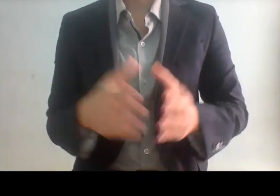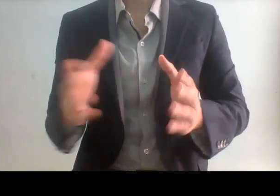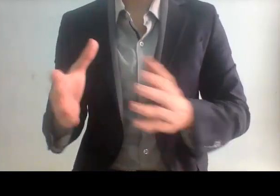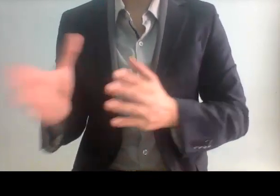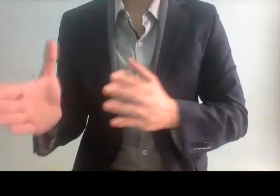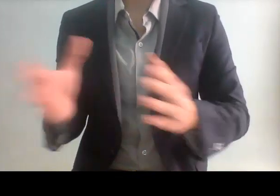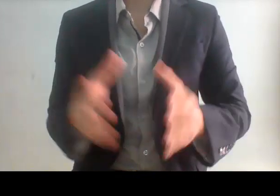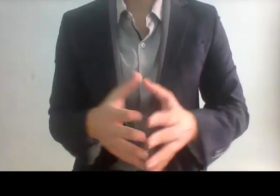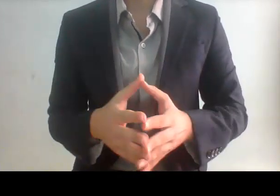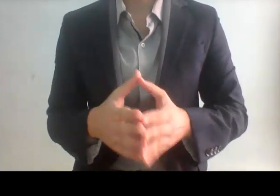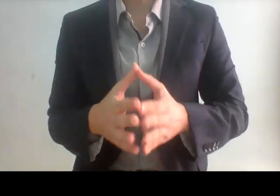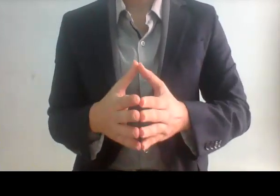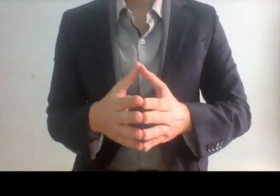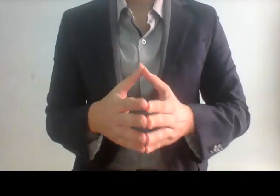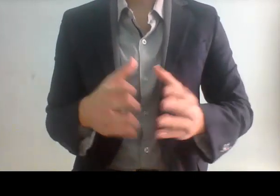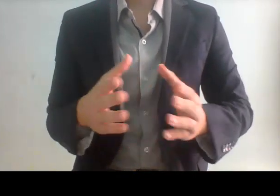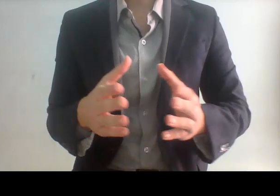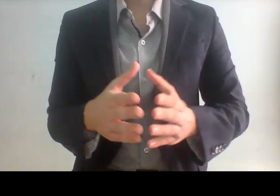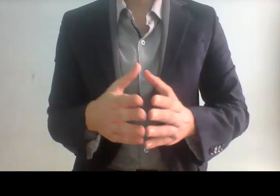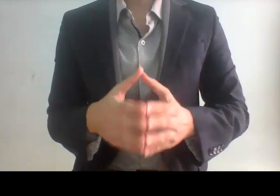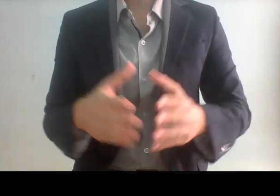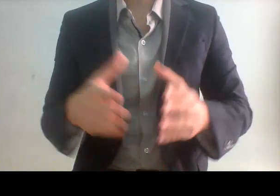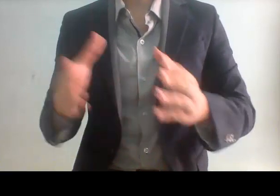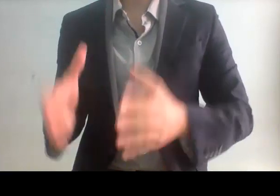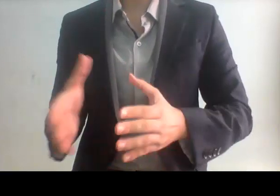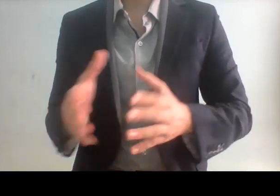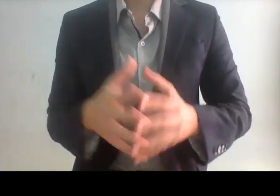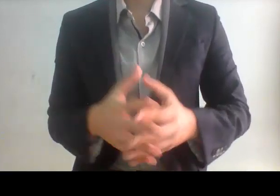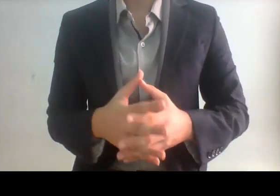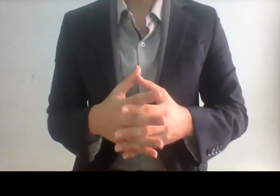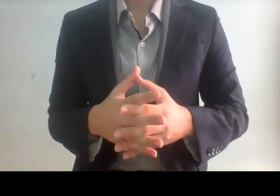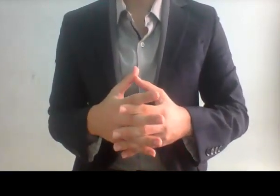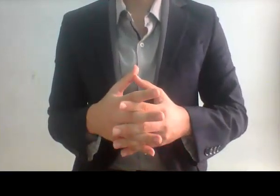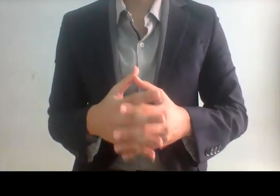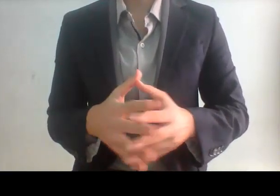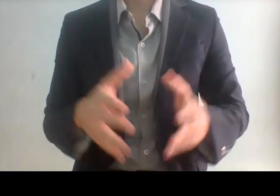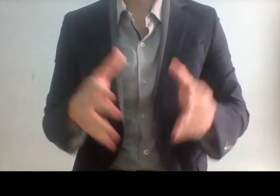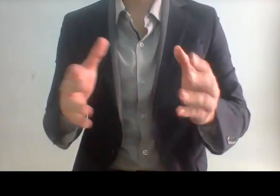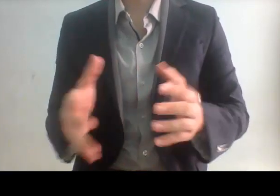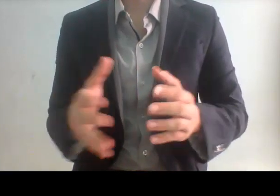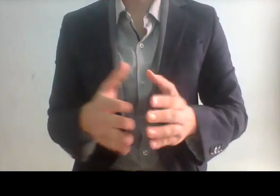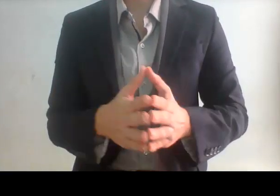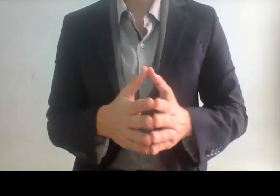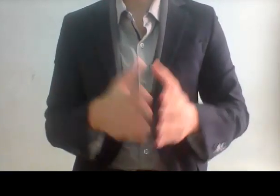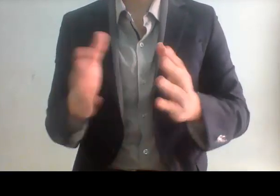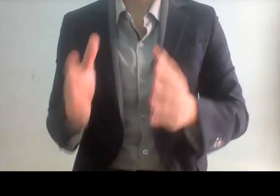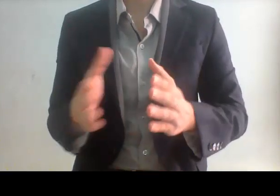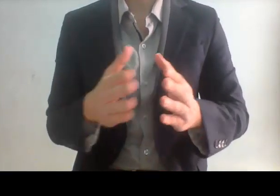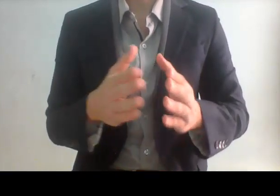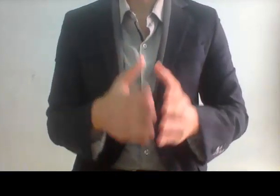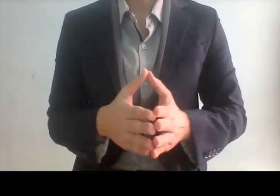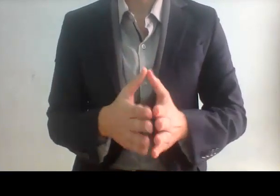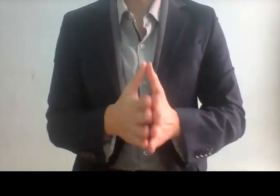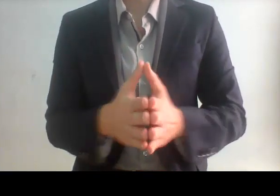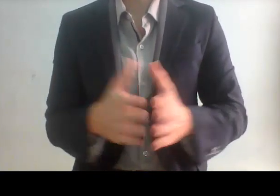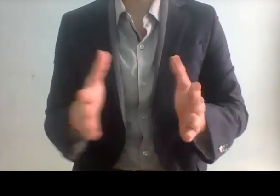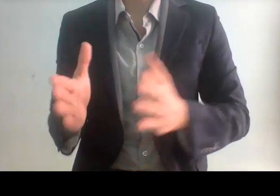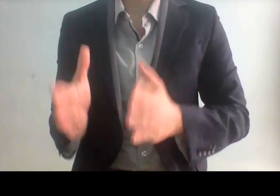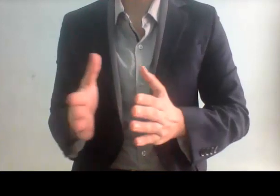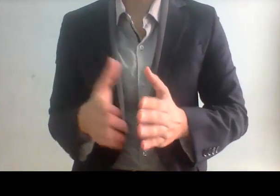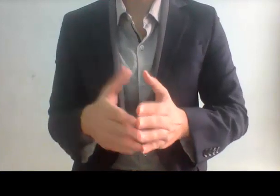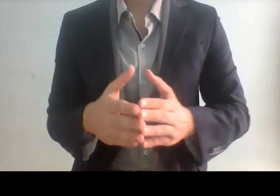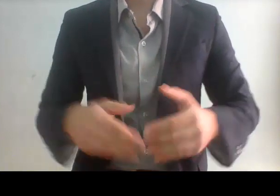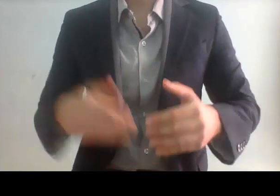de la Secretaría de Hacienda y Crédito Público, se iniciaron básicamente las primeras investigaciones relacionadas con estas empresas que se creía que se hacían